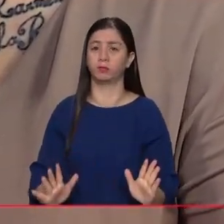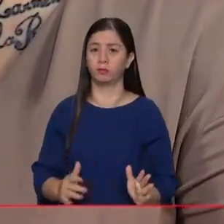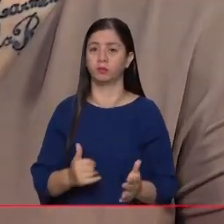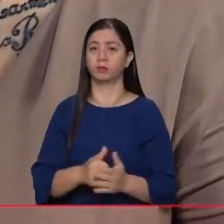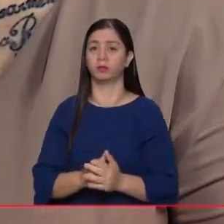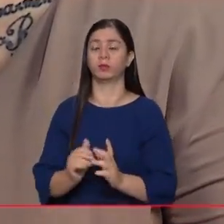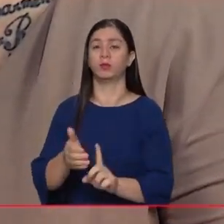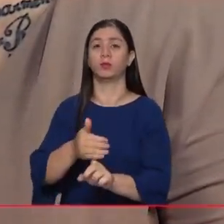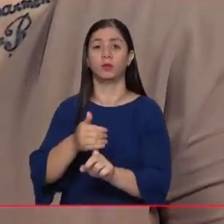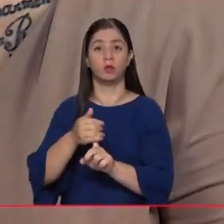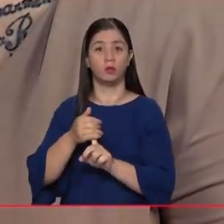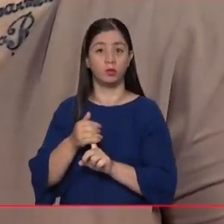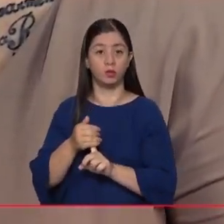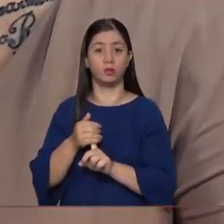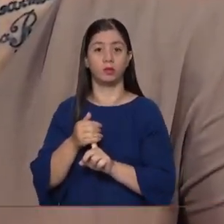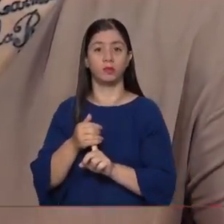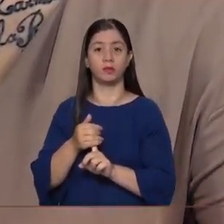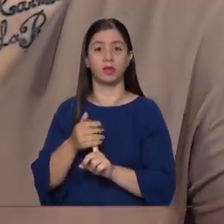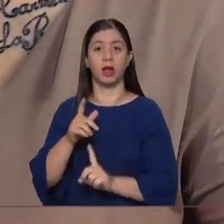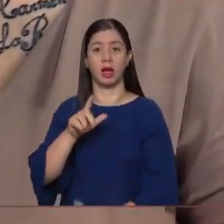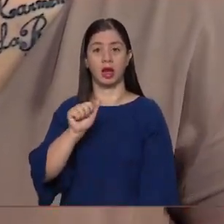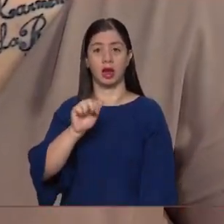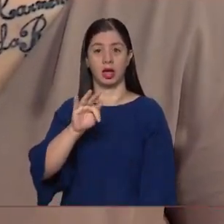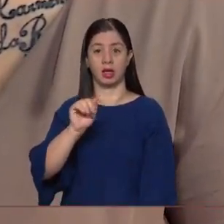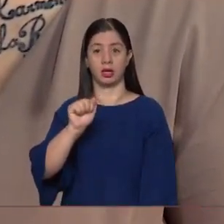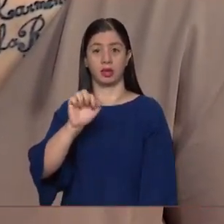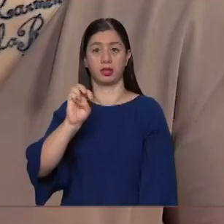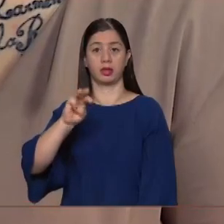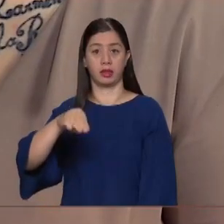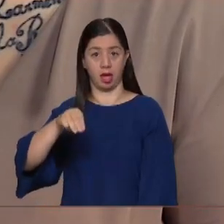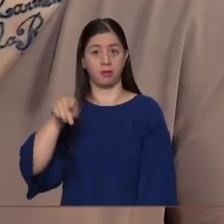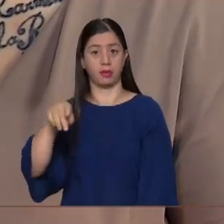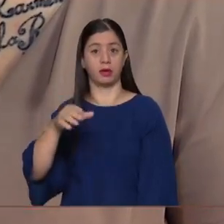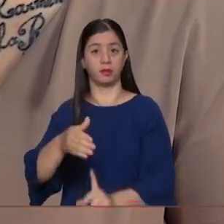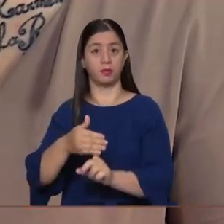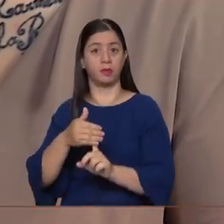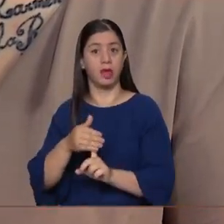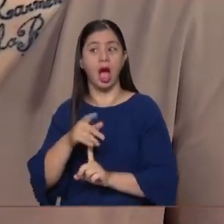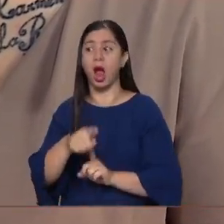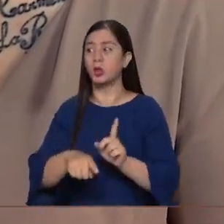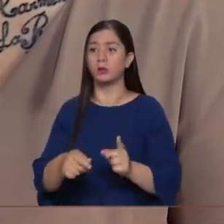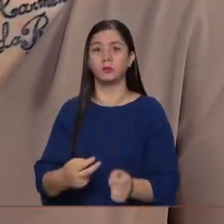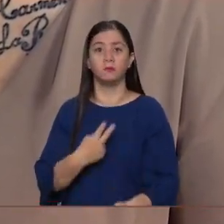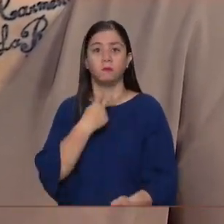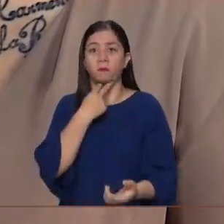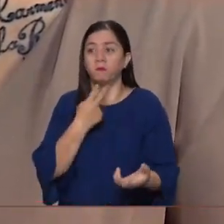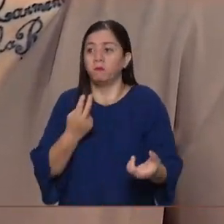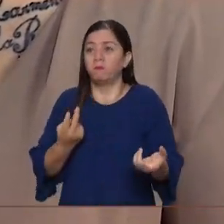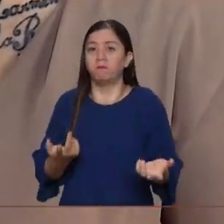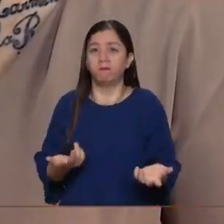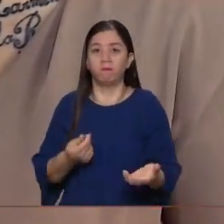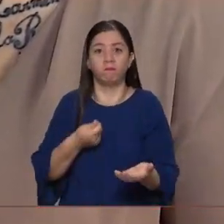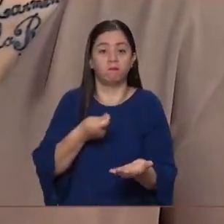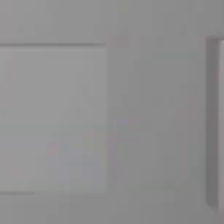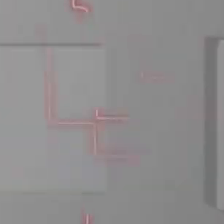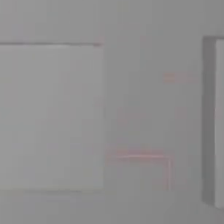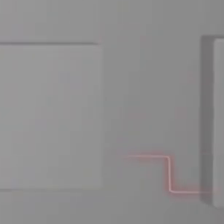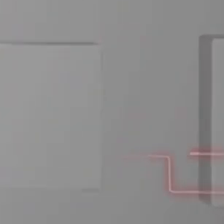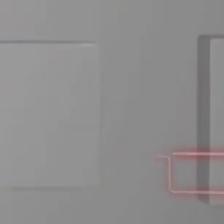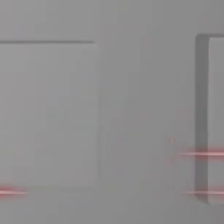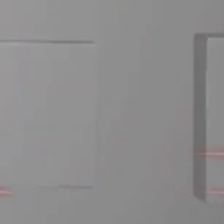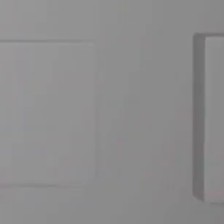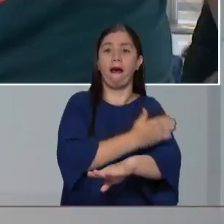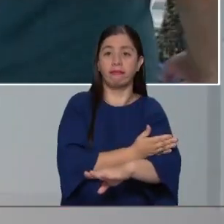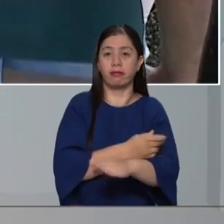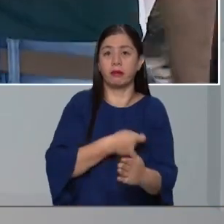de protección que ahora empresa como LATAM le está ofreciendo a estos pasajeros, algunos no tienen el dinero. Dicen, ya pagamos y compramos con